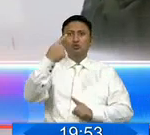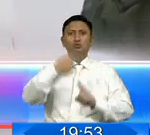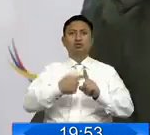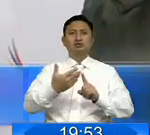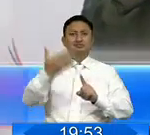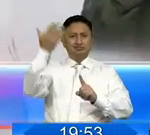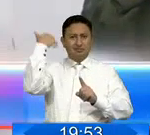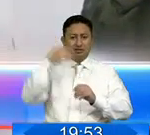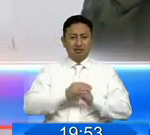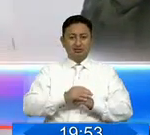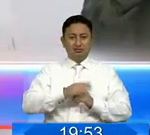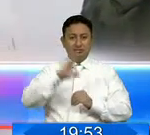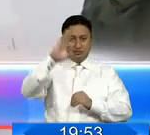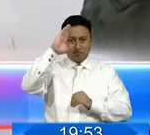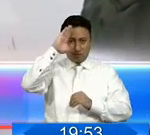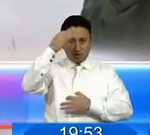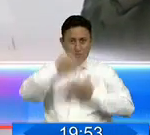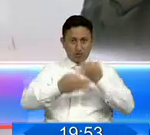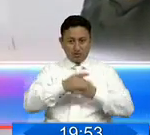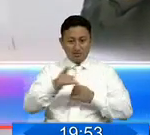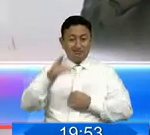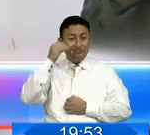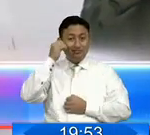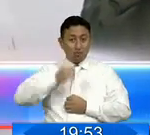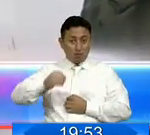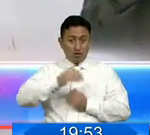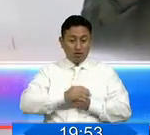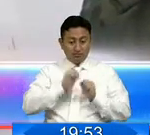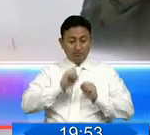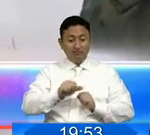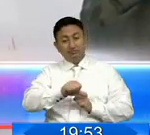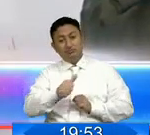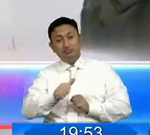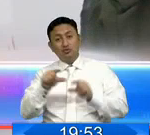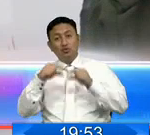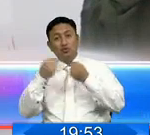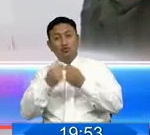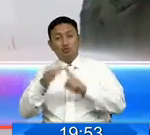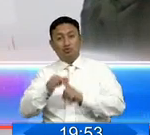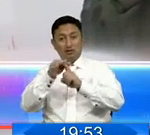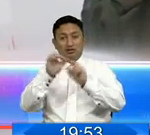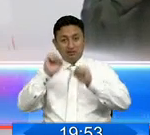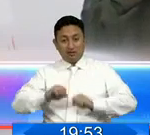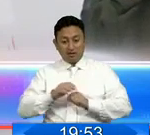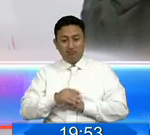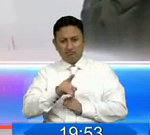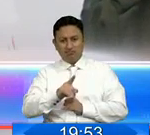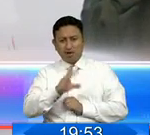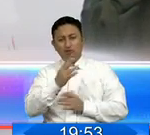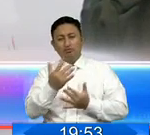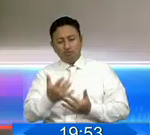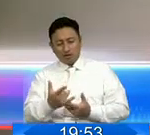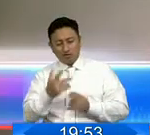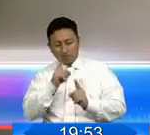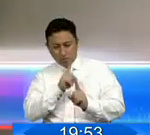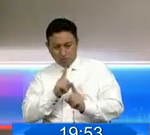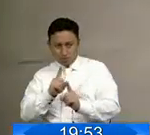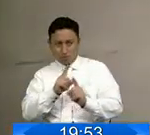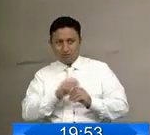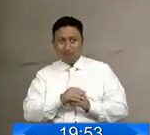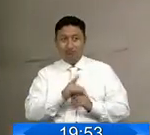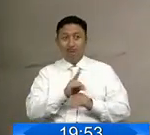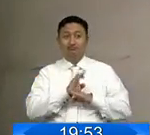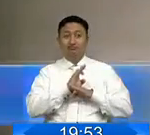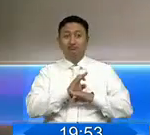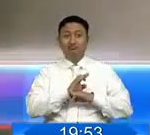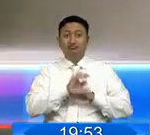la Policía Judicial del Oro, conjuntamente con las unidades especiales, andábamos atrás de esta organización. Un testigo del